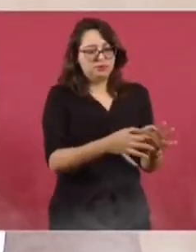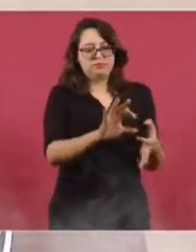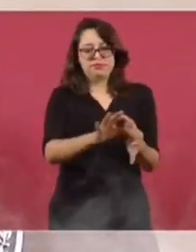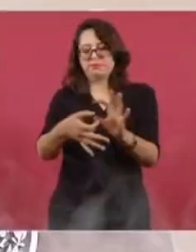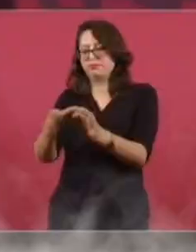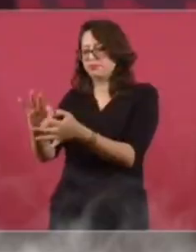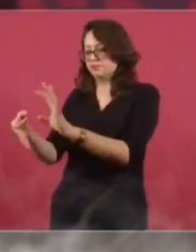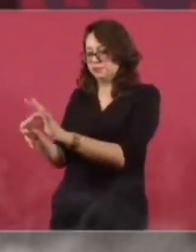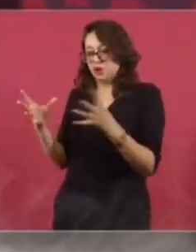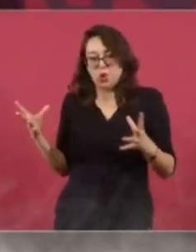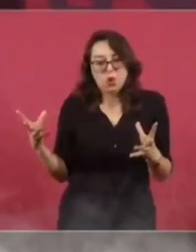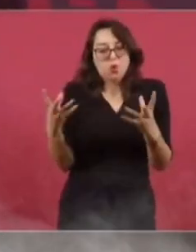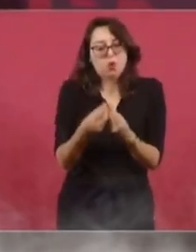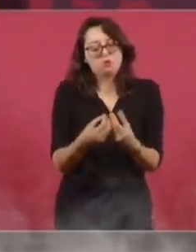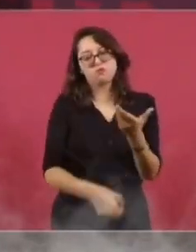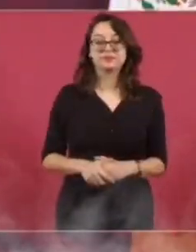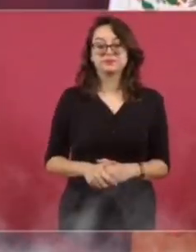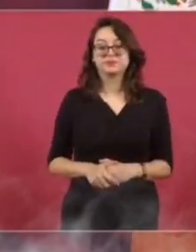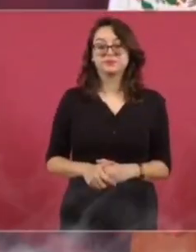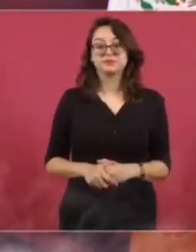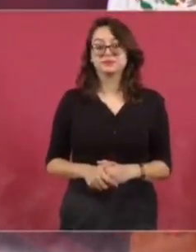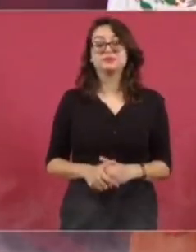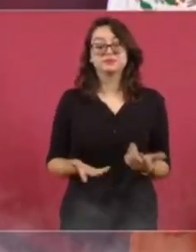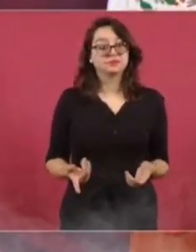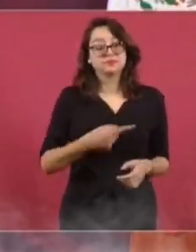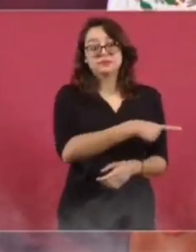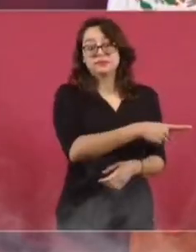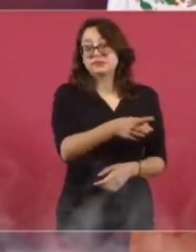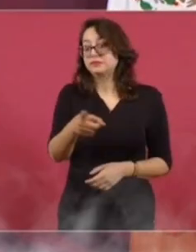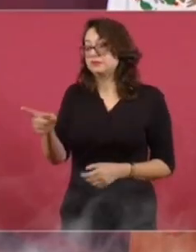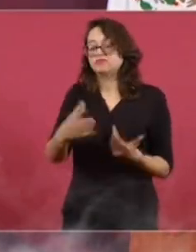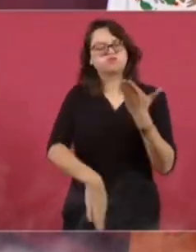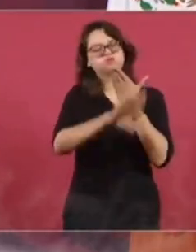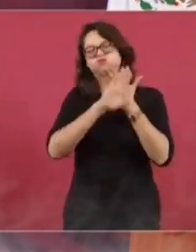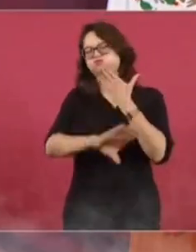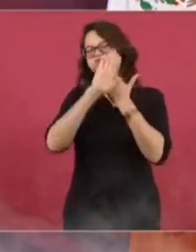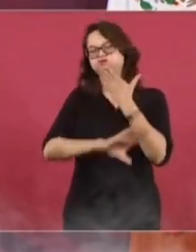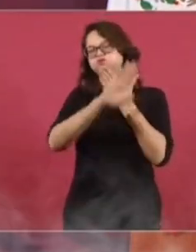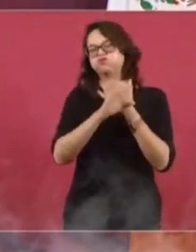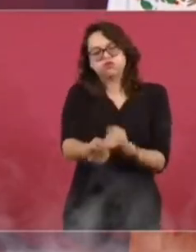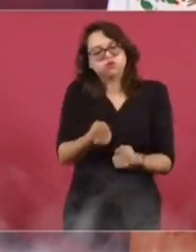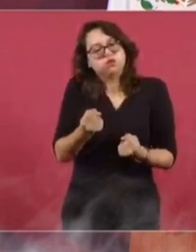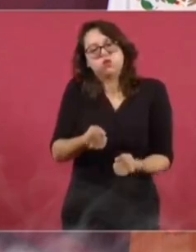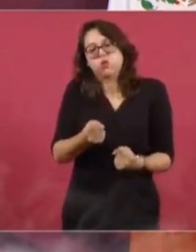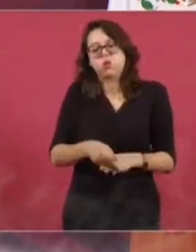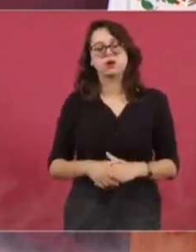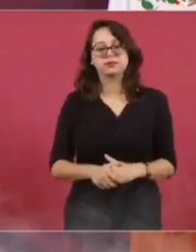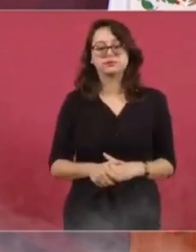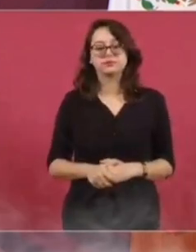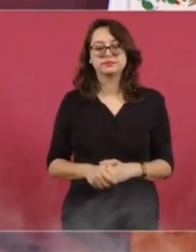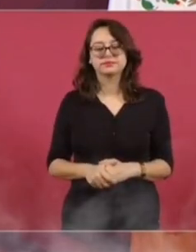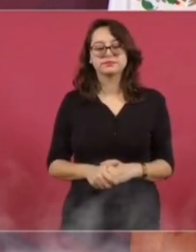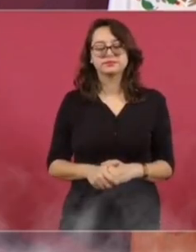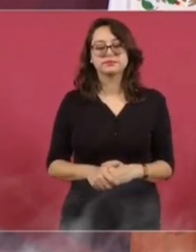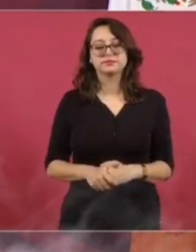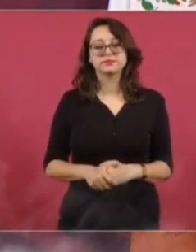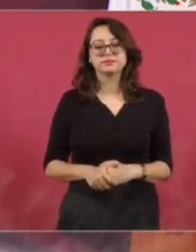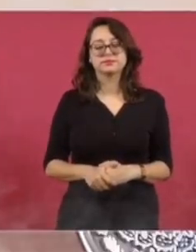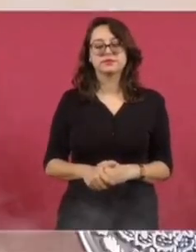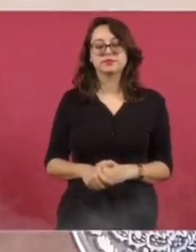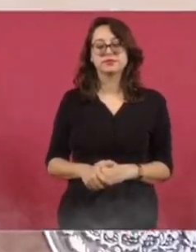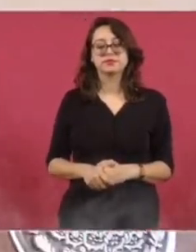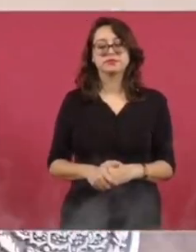Me acuerdo que declaró, se lanzaron durísimo, y todos los medios, todos. Pero